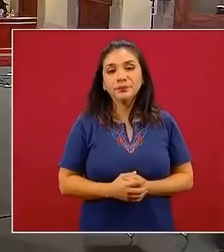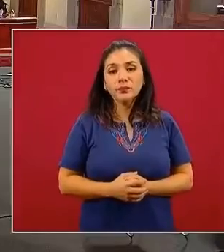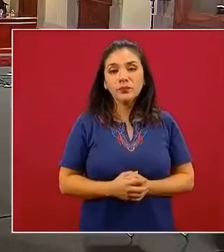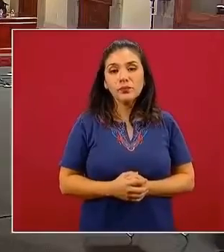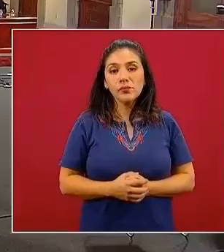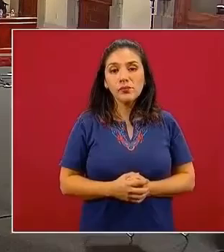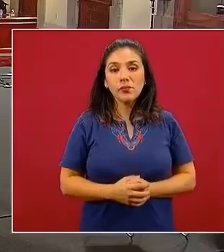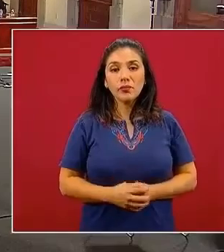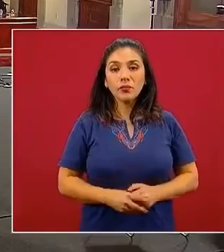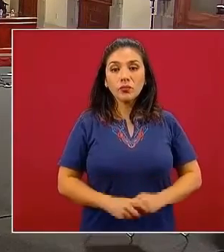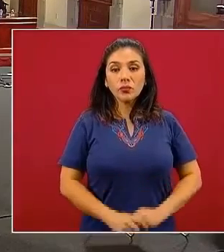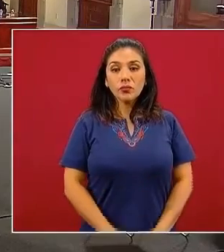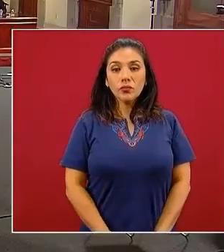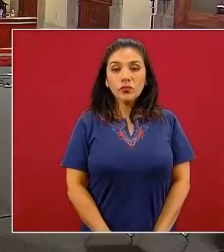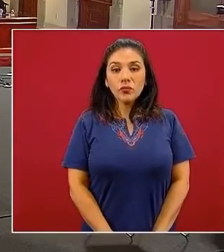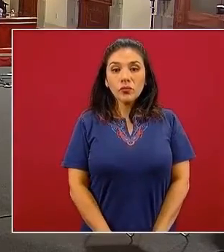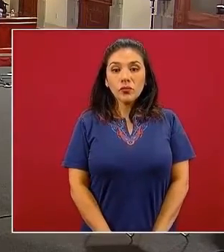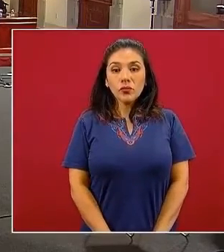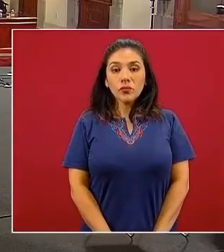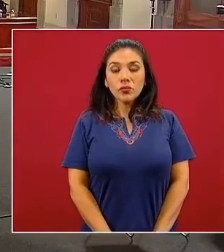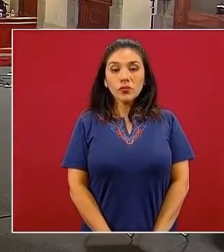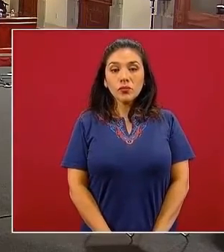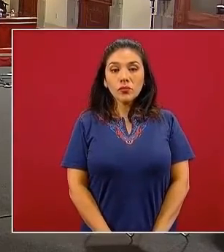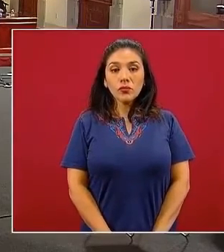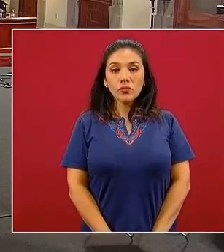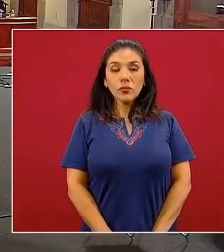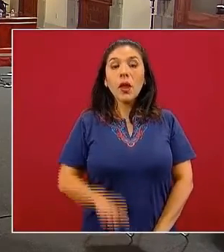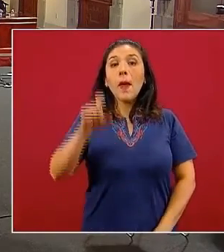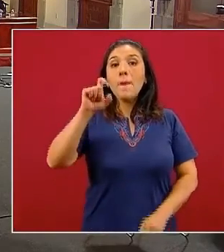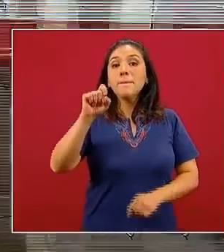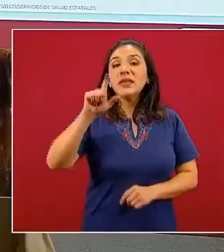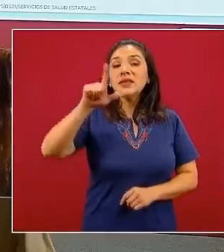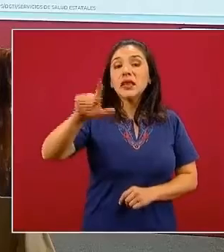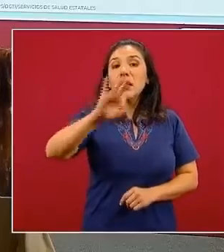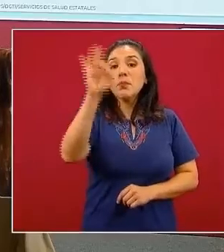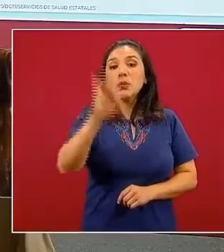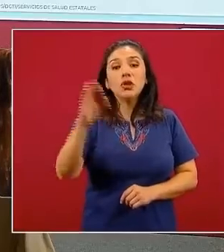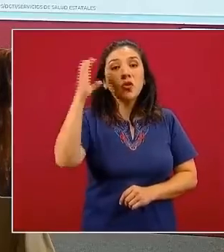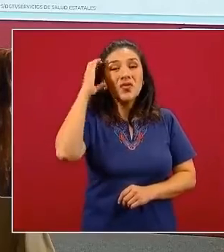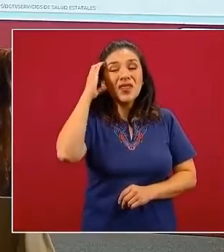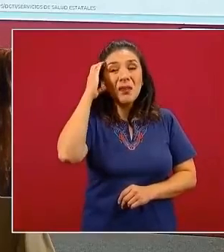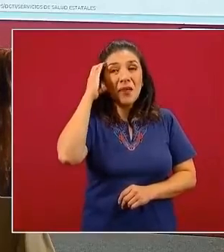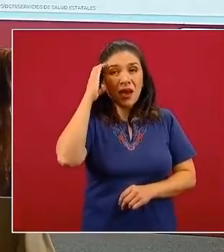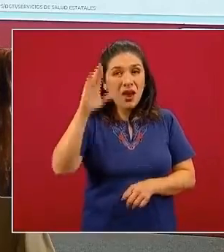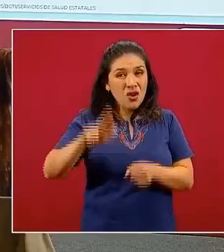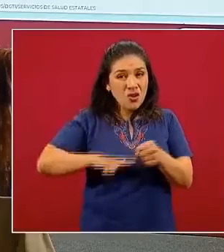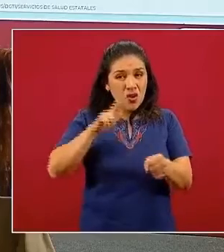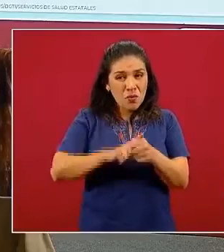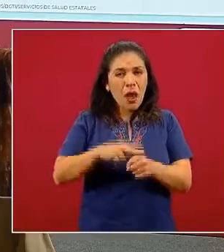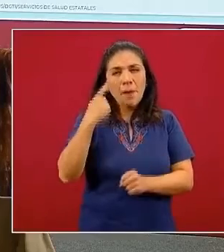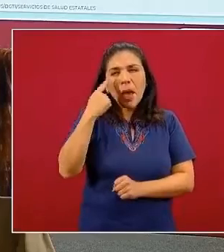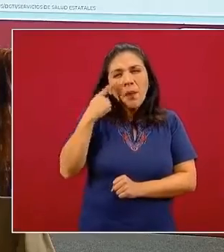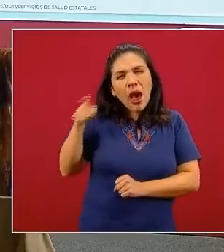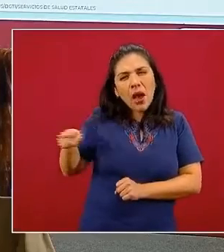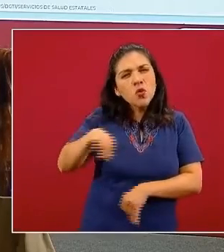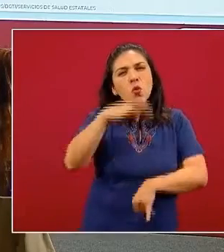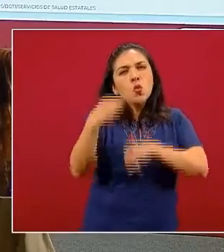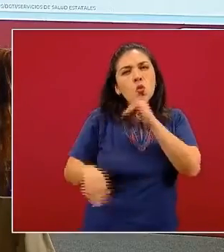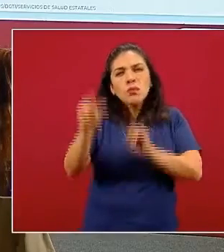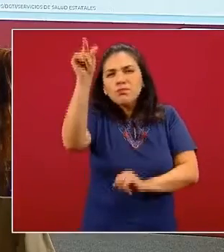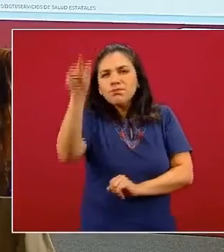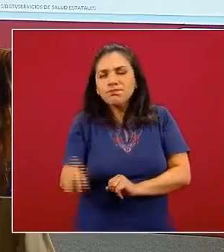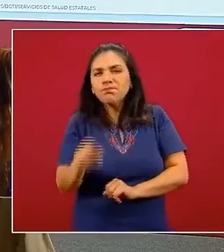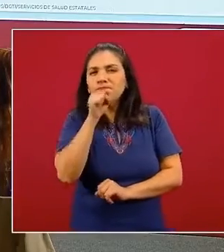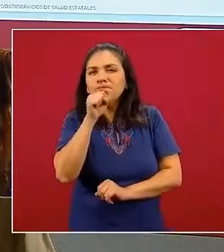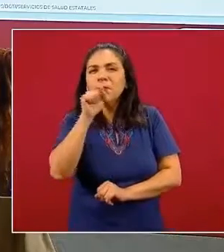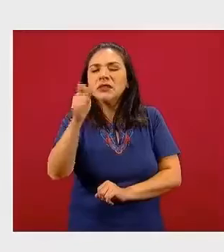al informe especial. 27% de las camas generales. Recuerden que en esta gráfica siempre la última columna es la